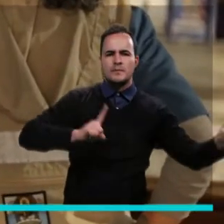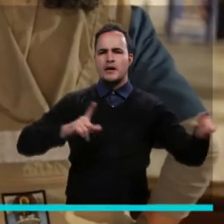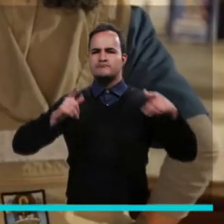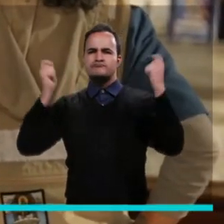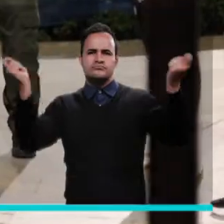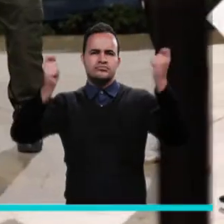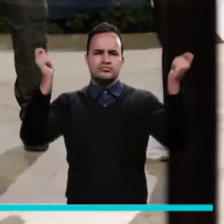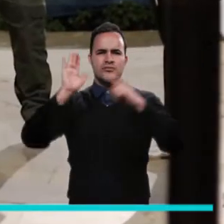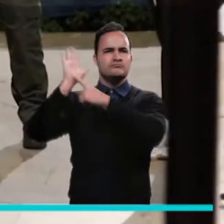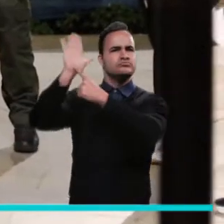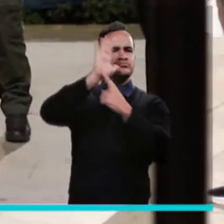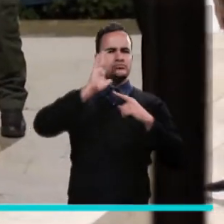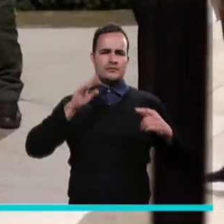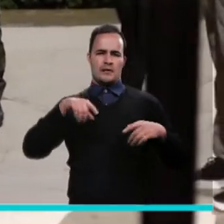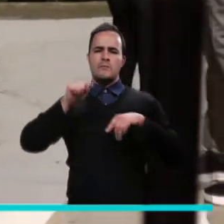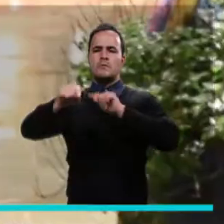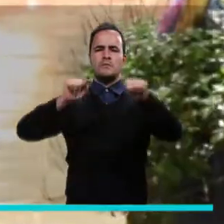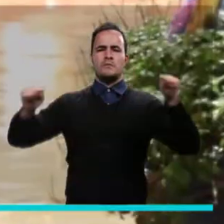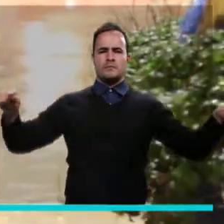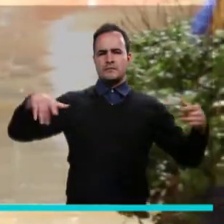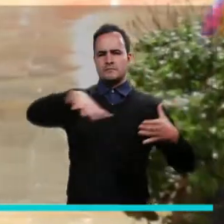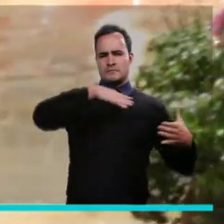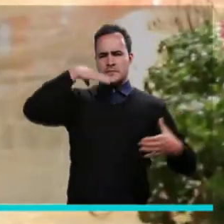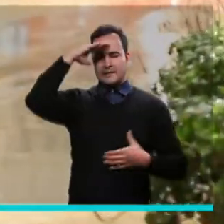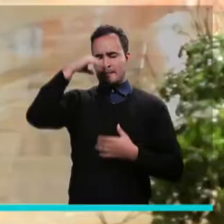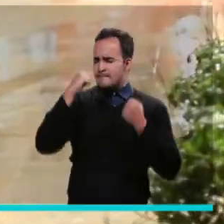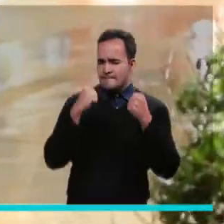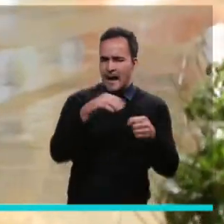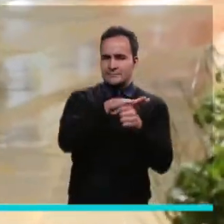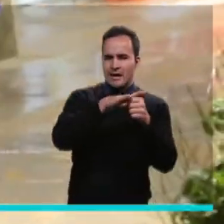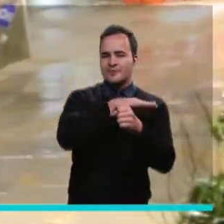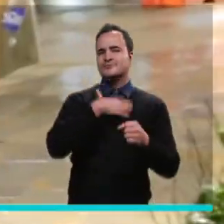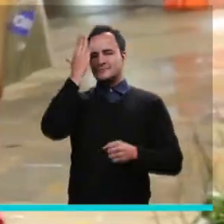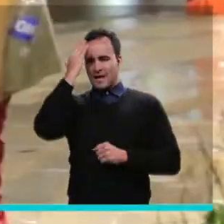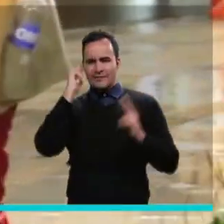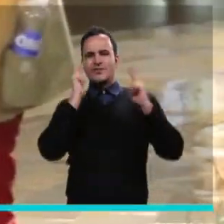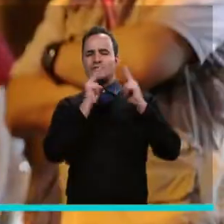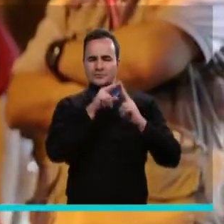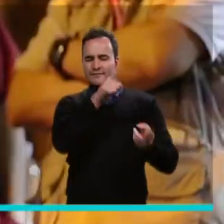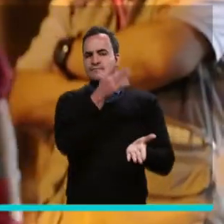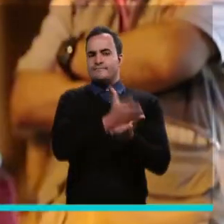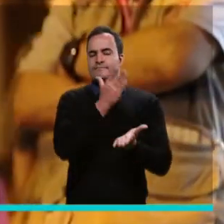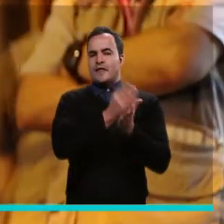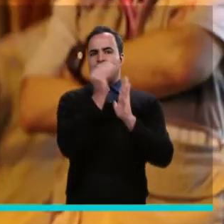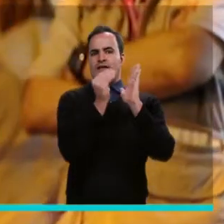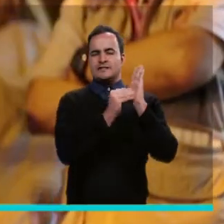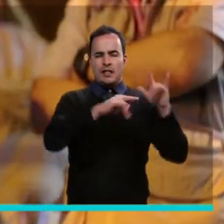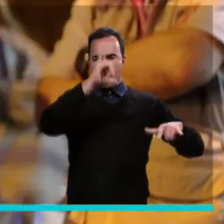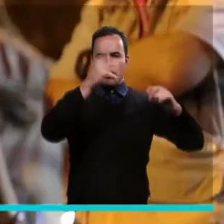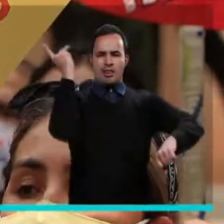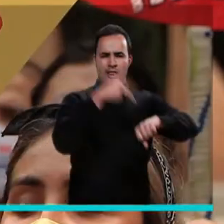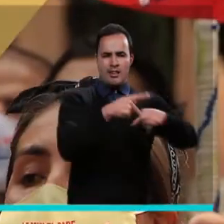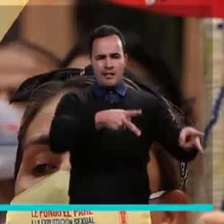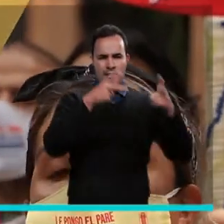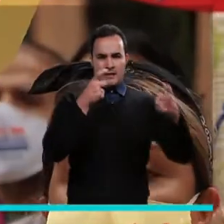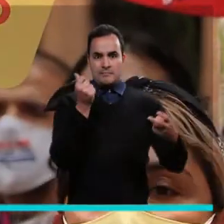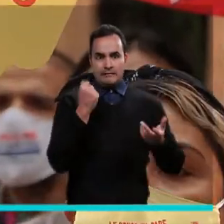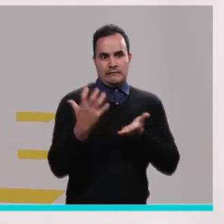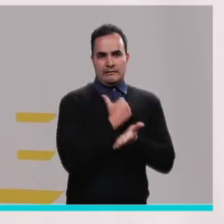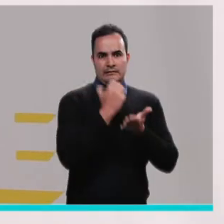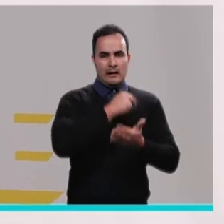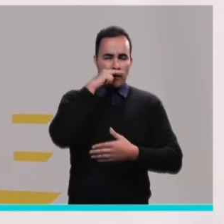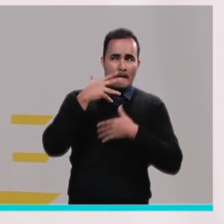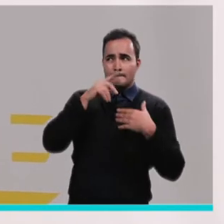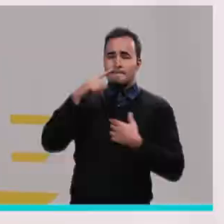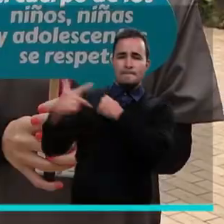en diferentes puntos de la ciudad, especialmente en los barrios más afectados por este delito, para identificar casos y motivar